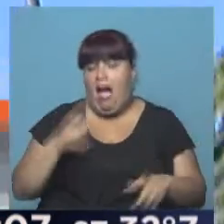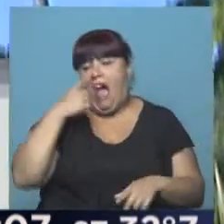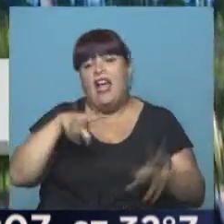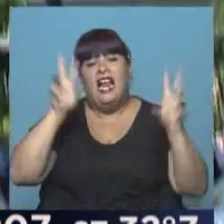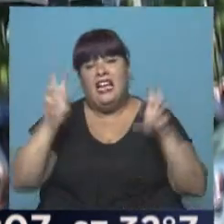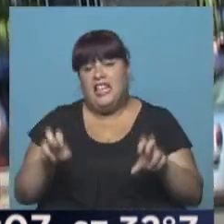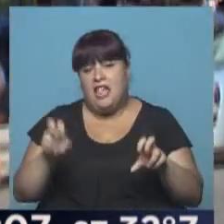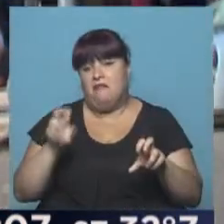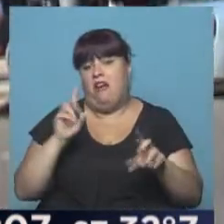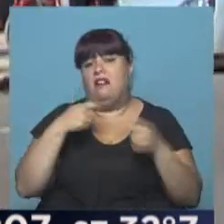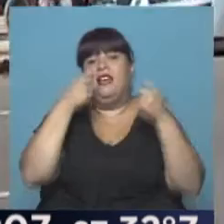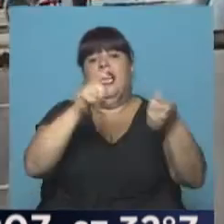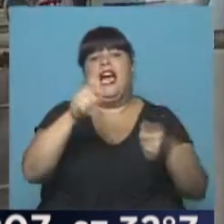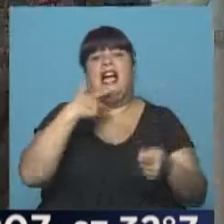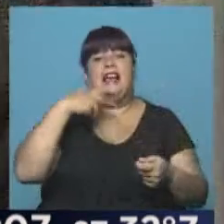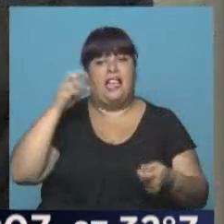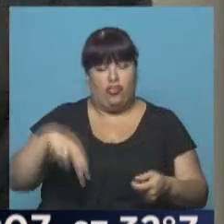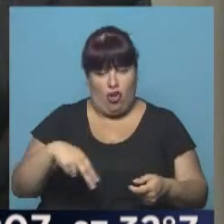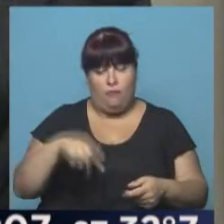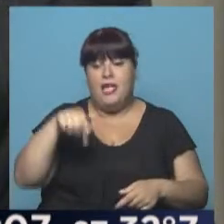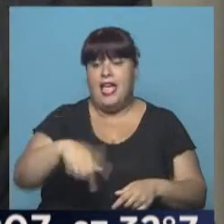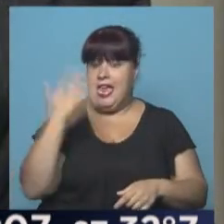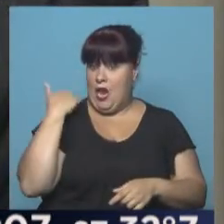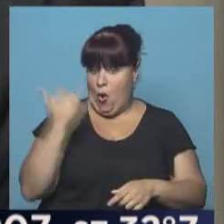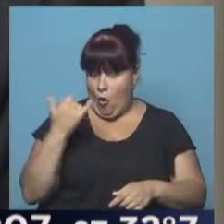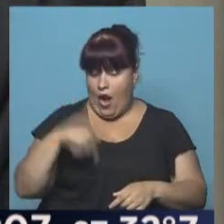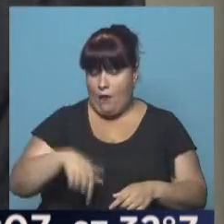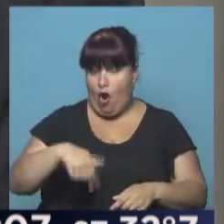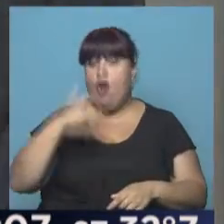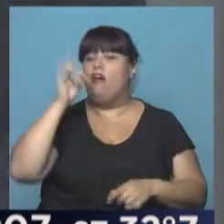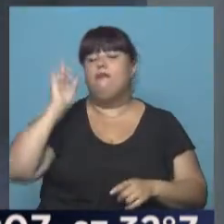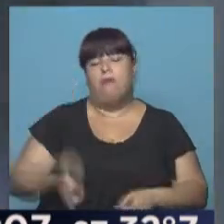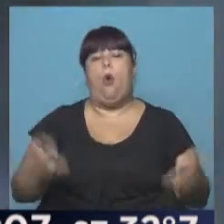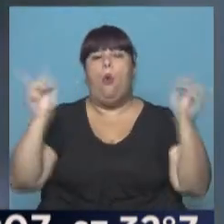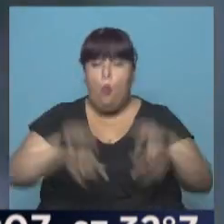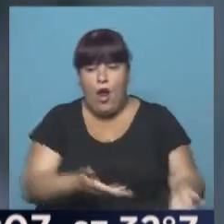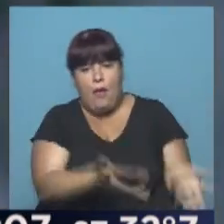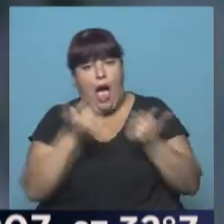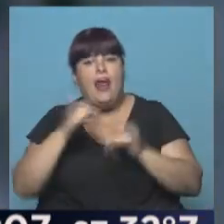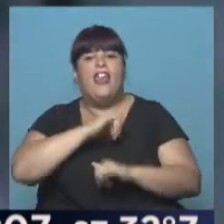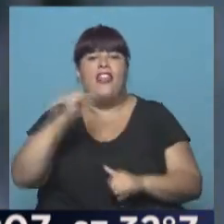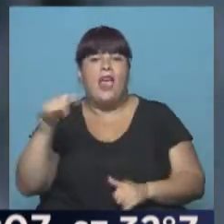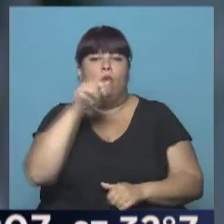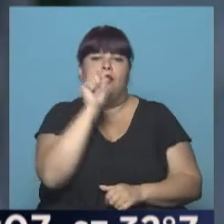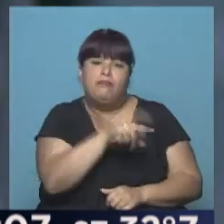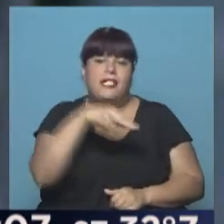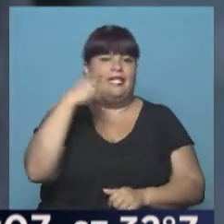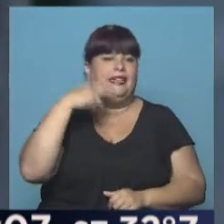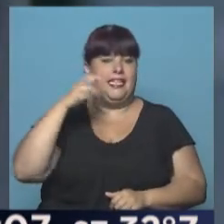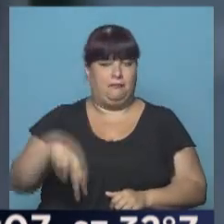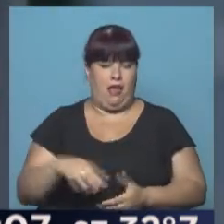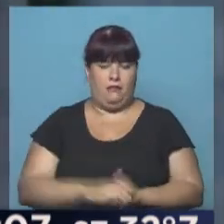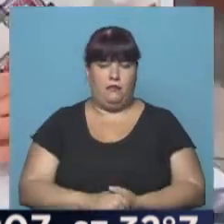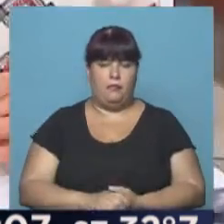causa llegó a casación, que este jueves decidió reabrir la denuncia de Alberto Nisman.